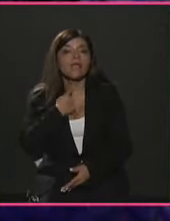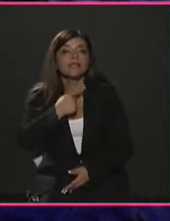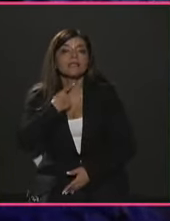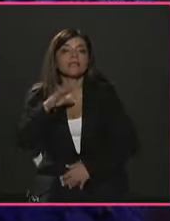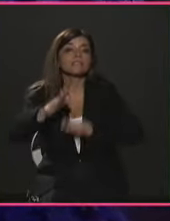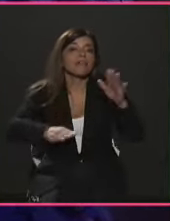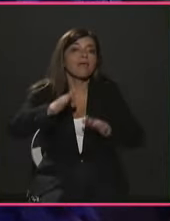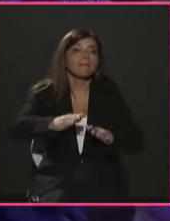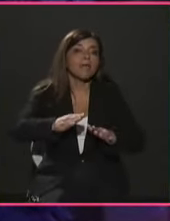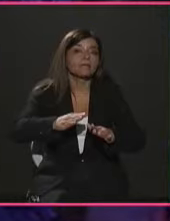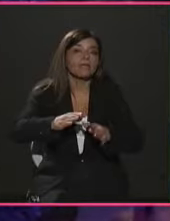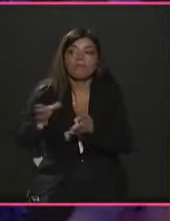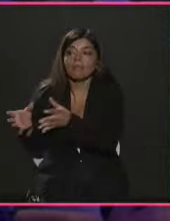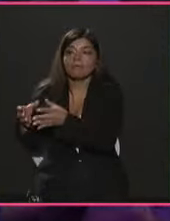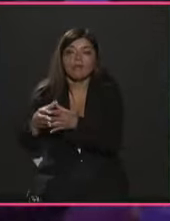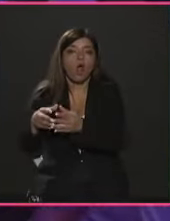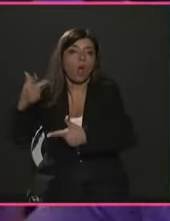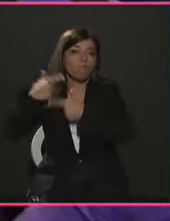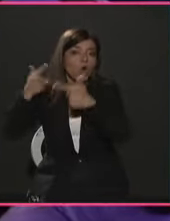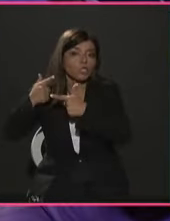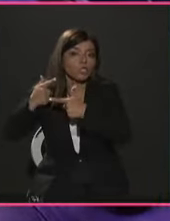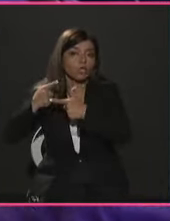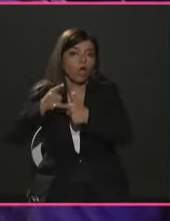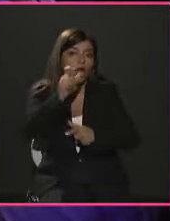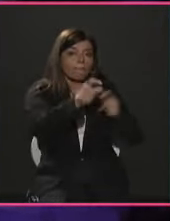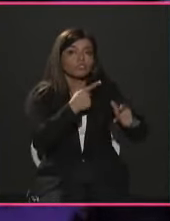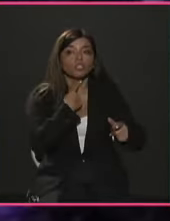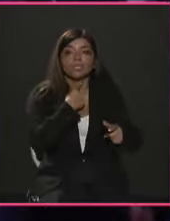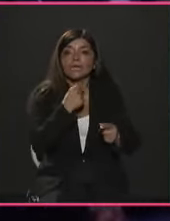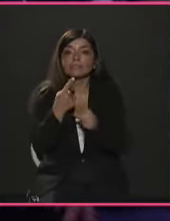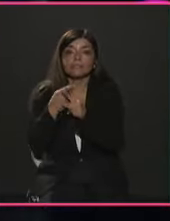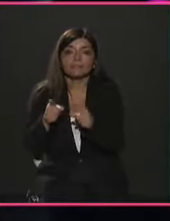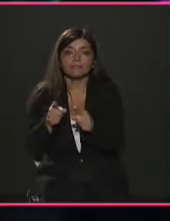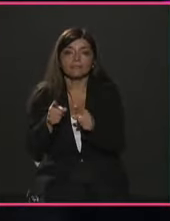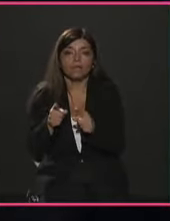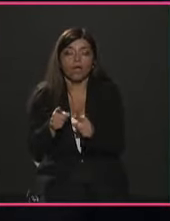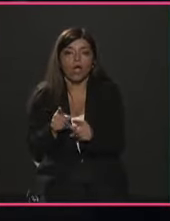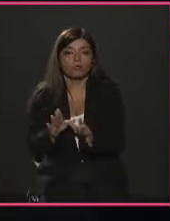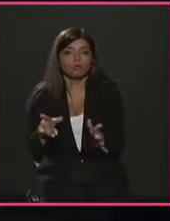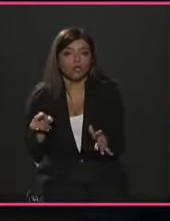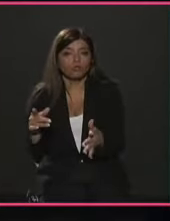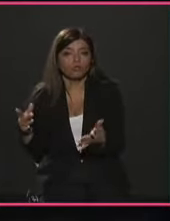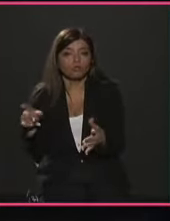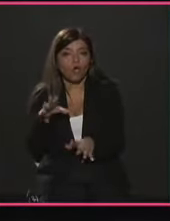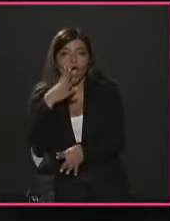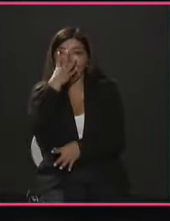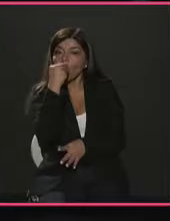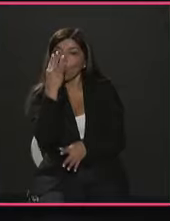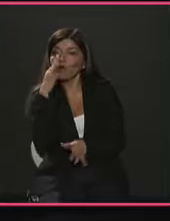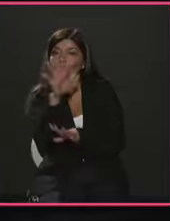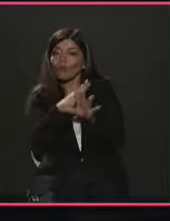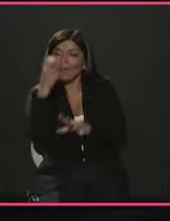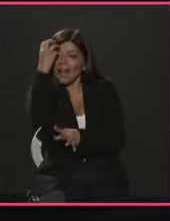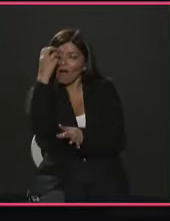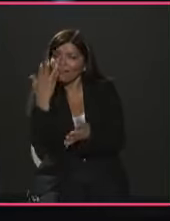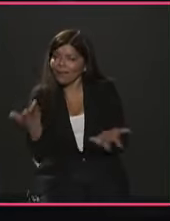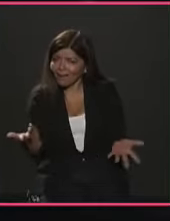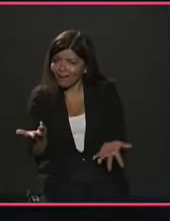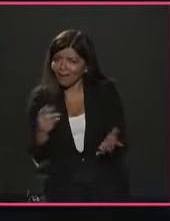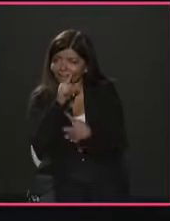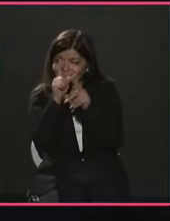no están alineados con los intereses del público de otra manera de decirlo son los lobos los que están cuidando las obejas